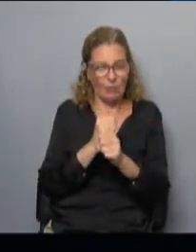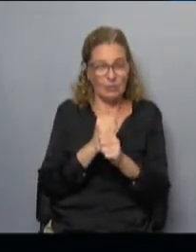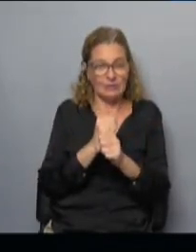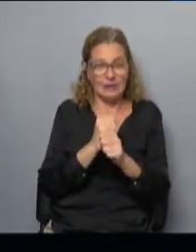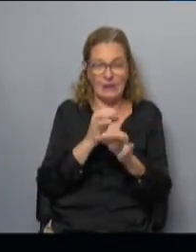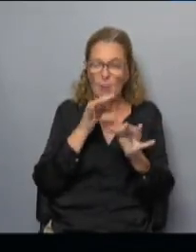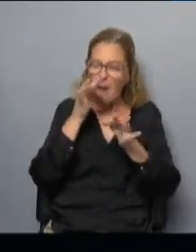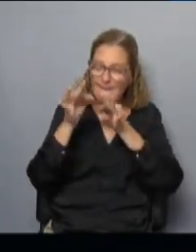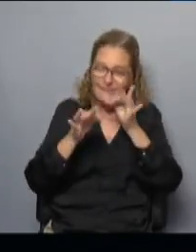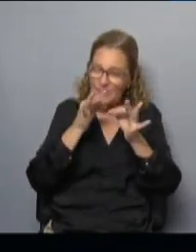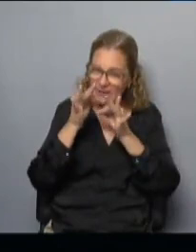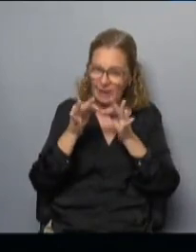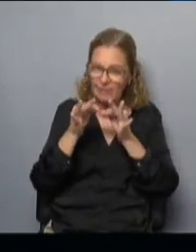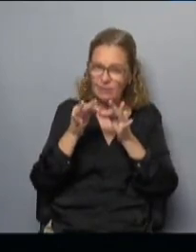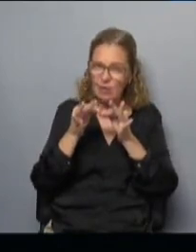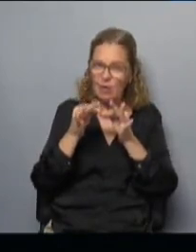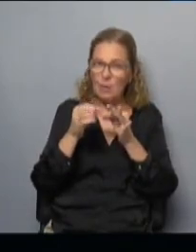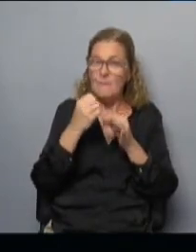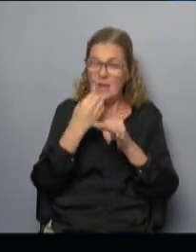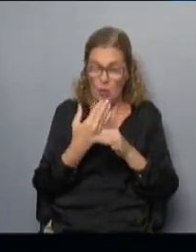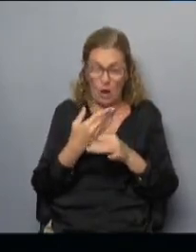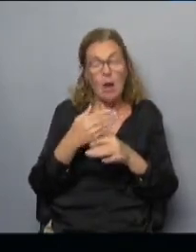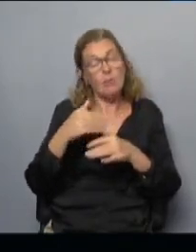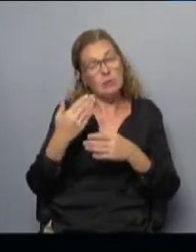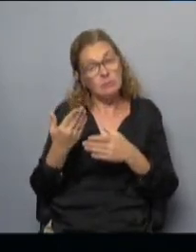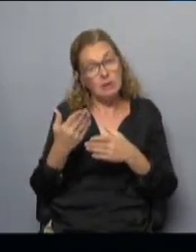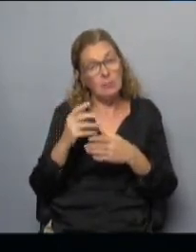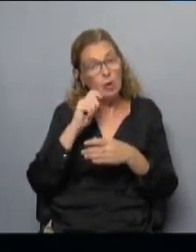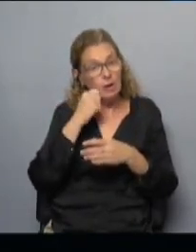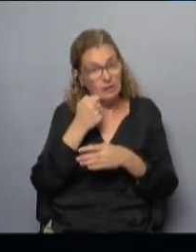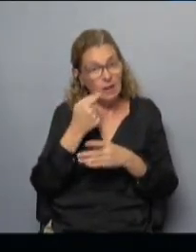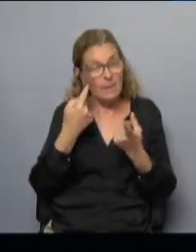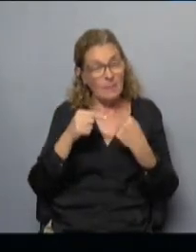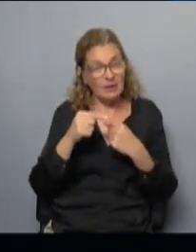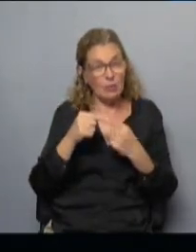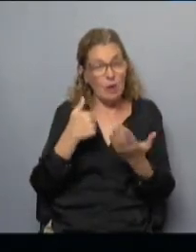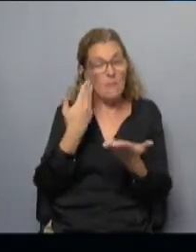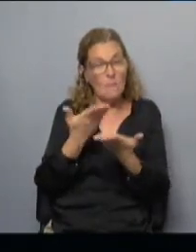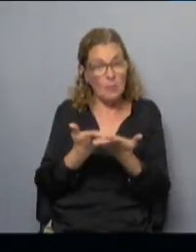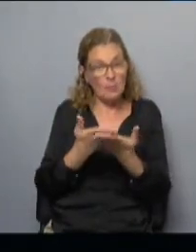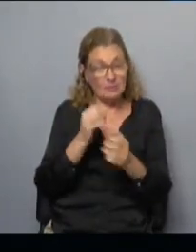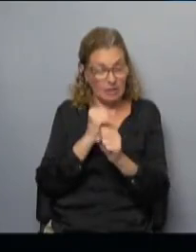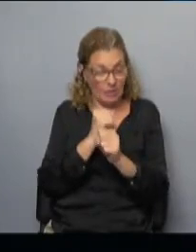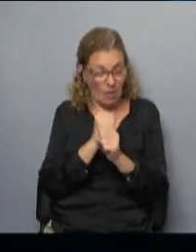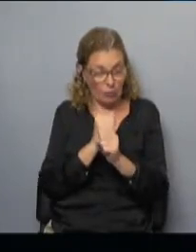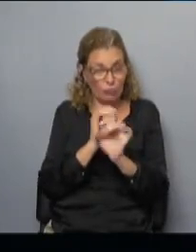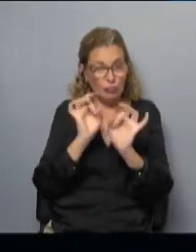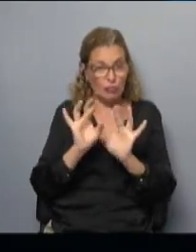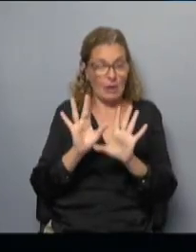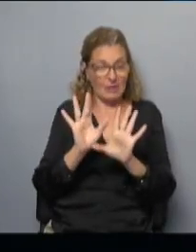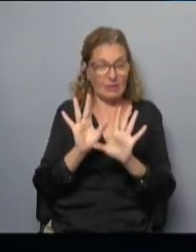diga sí criticable mejorable adorable pero una propuesta de trabajo en fin